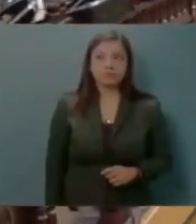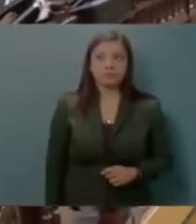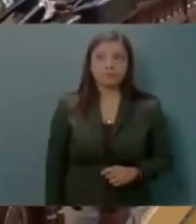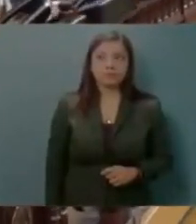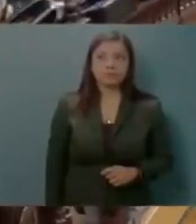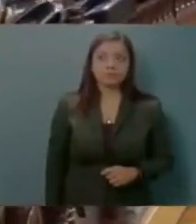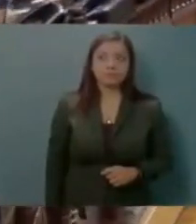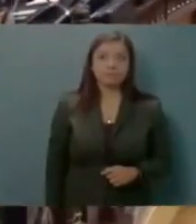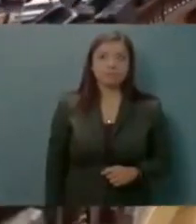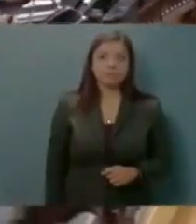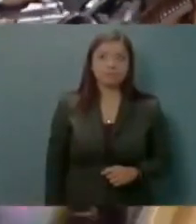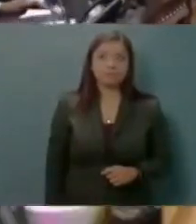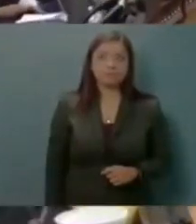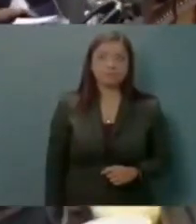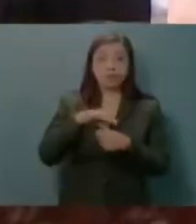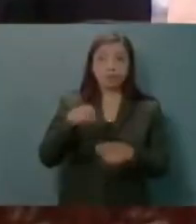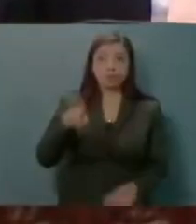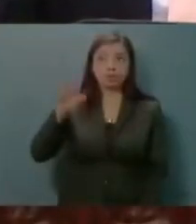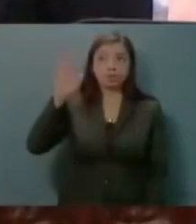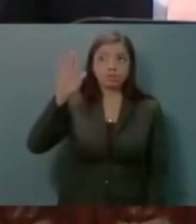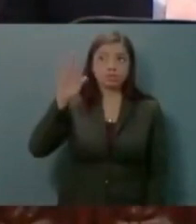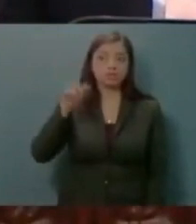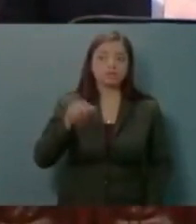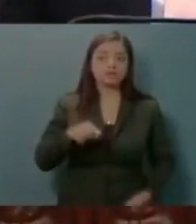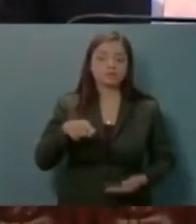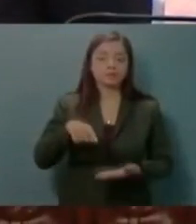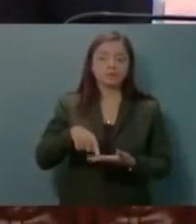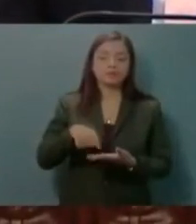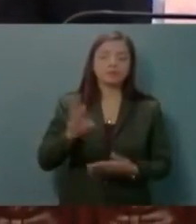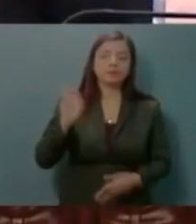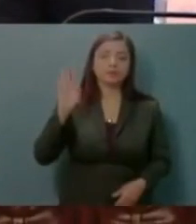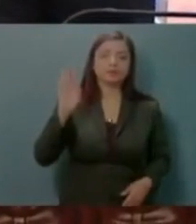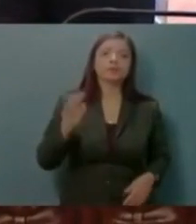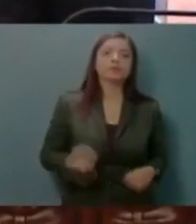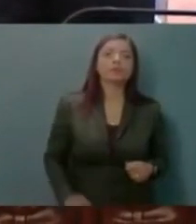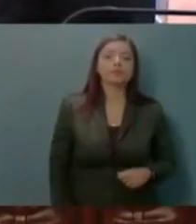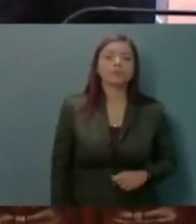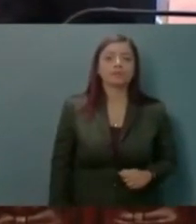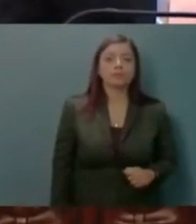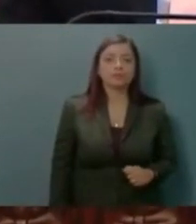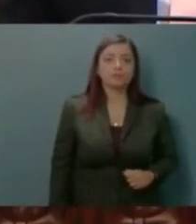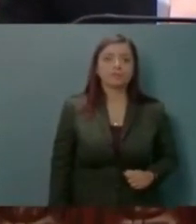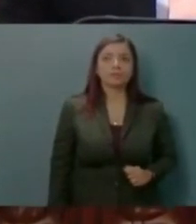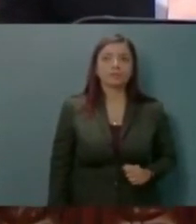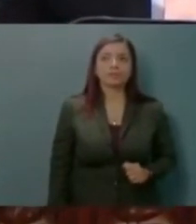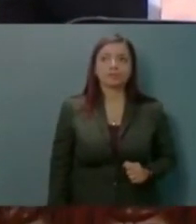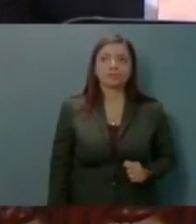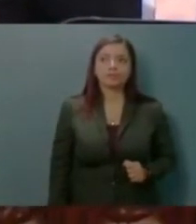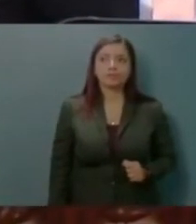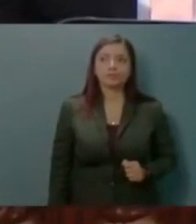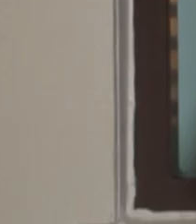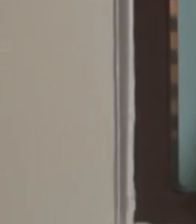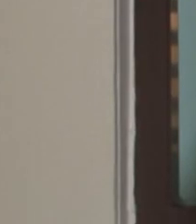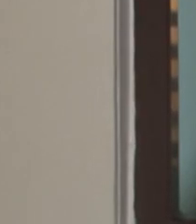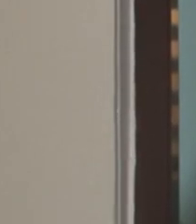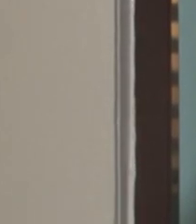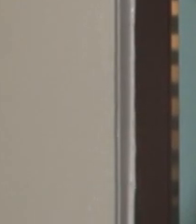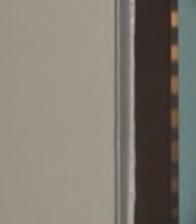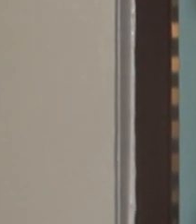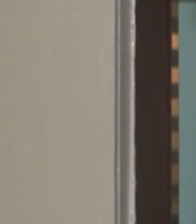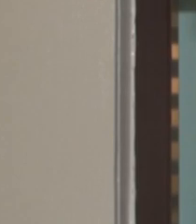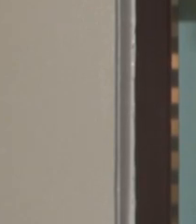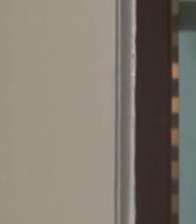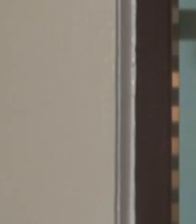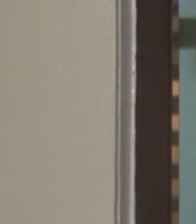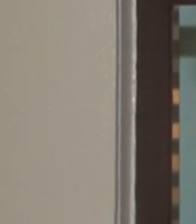representación diplomática de presuntamente estar detrás de una supuesta conspiración para dividir a la fracción legislativa un portavoz